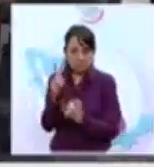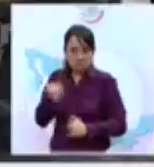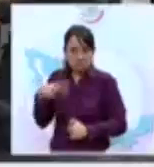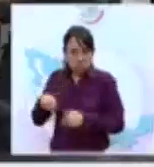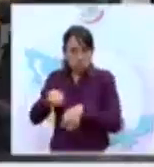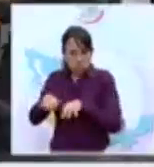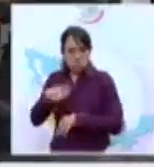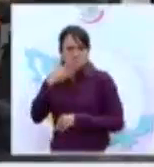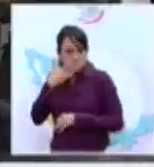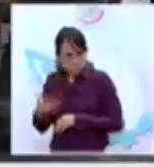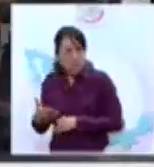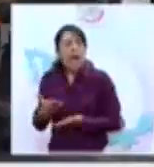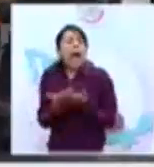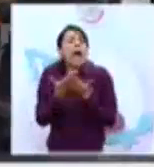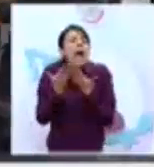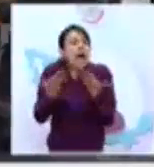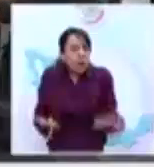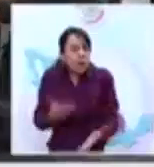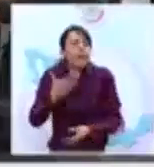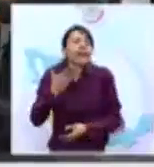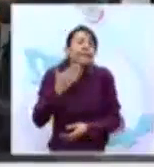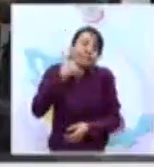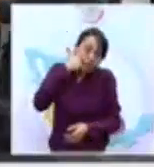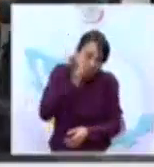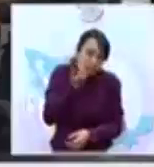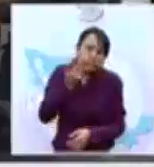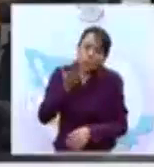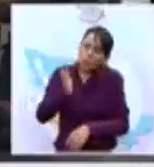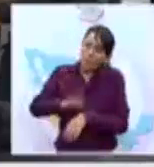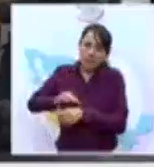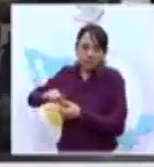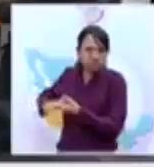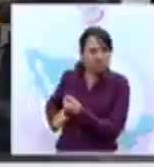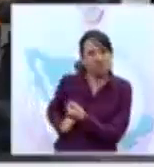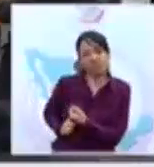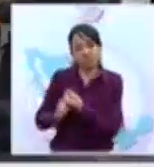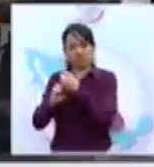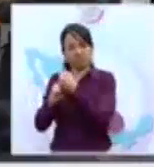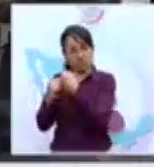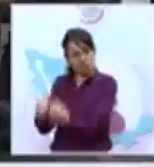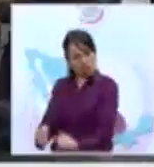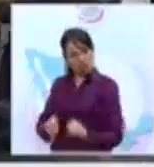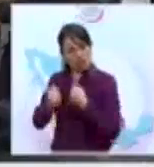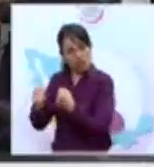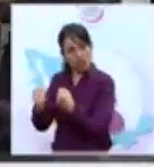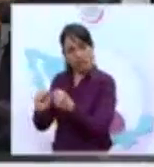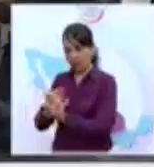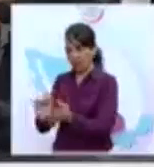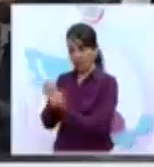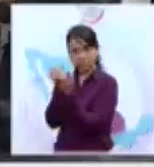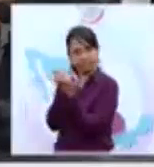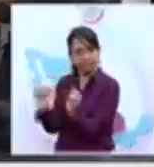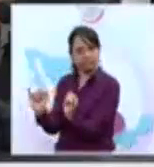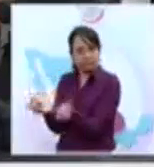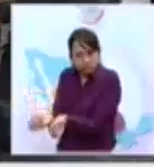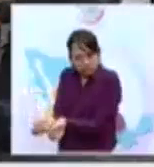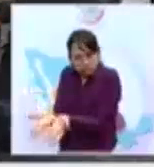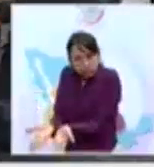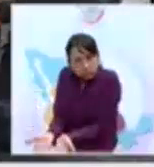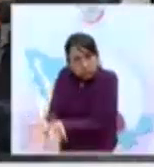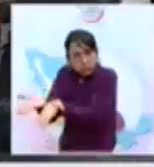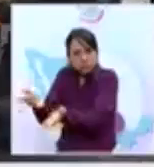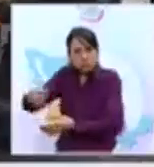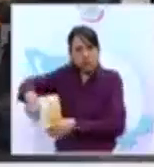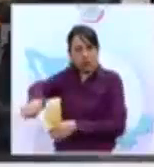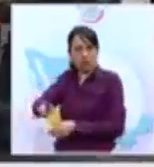es fortalecerlo, darle mayor autonomía y sobre todo también hemos retomado las sugerencias